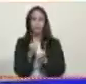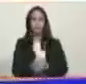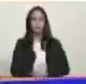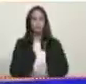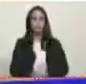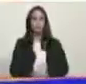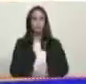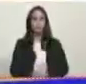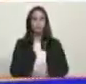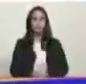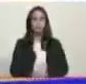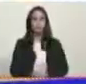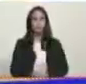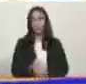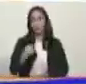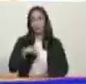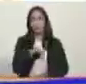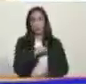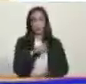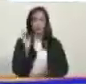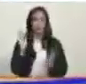Y nosotros, mientras tanto,